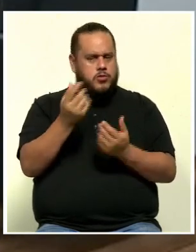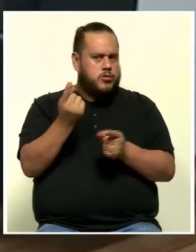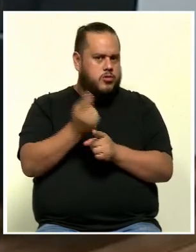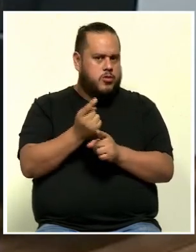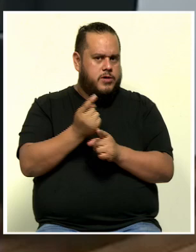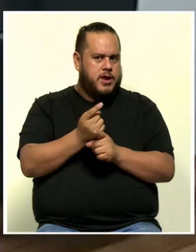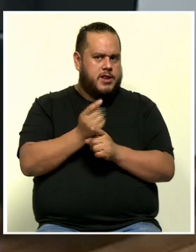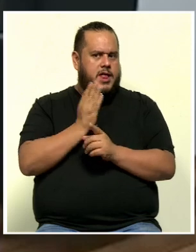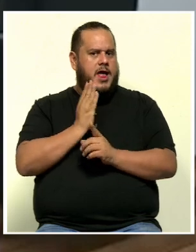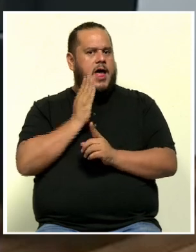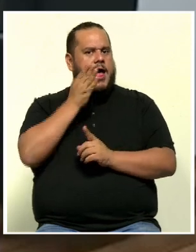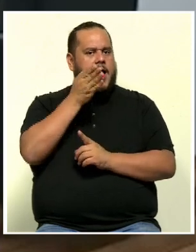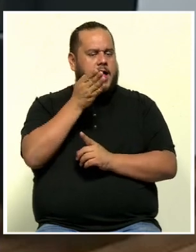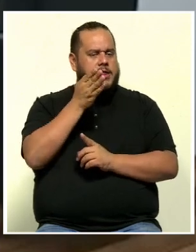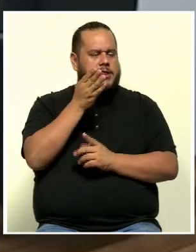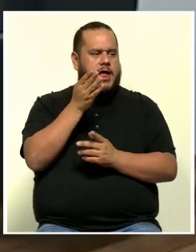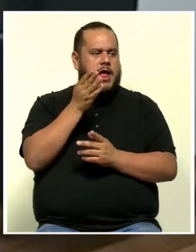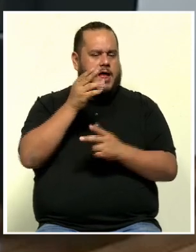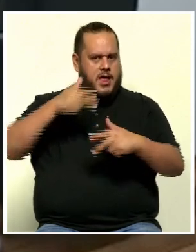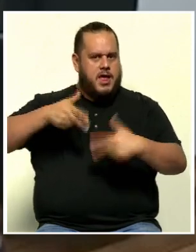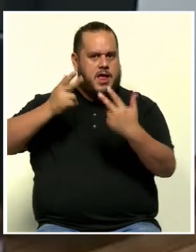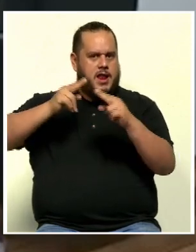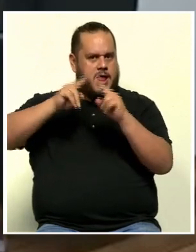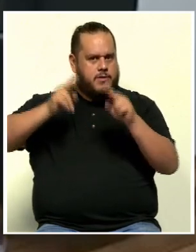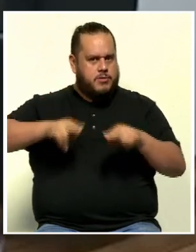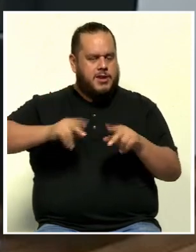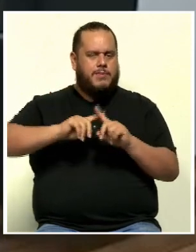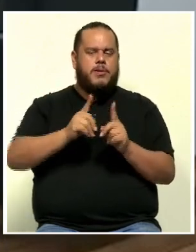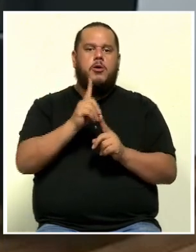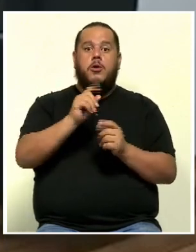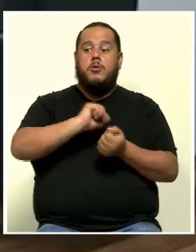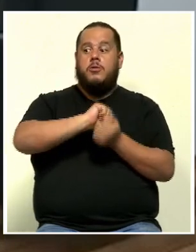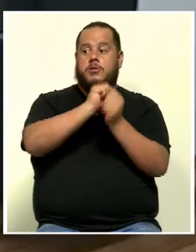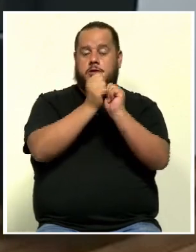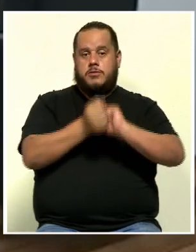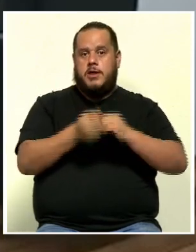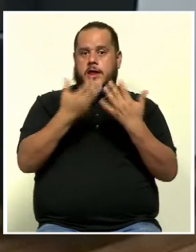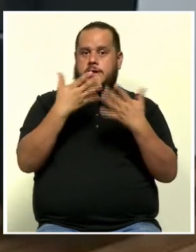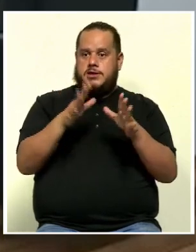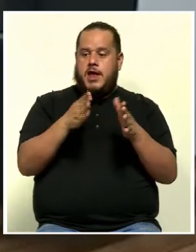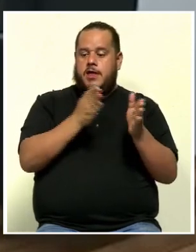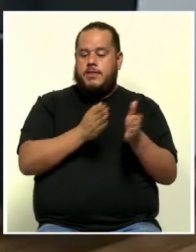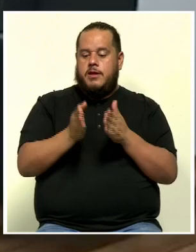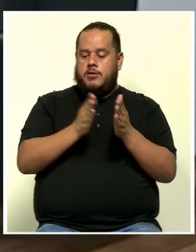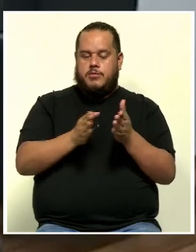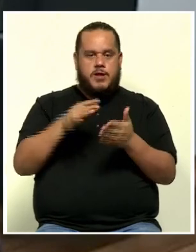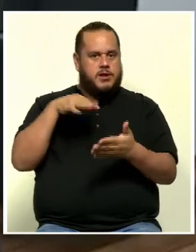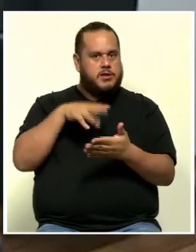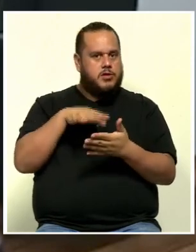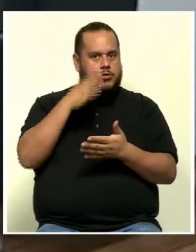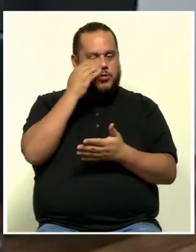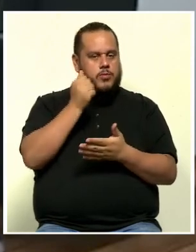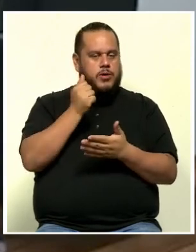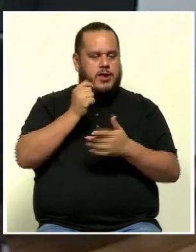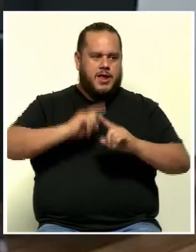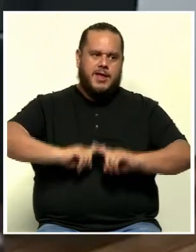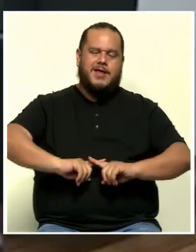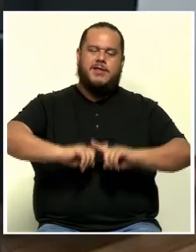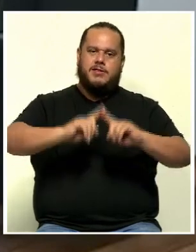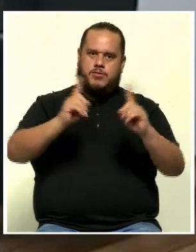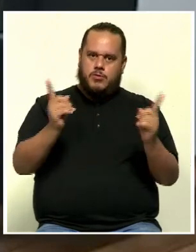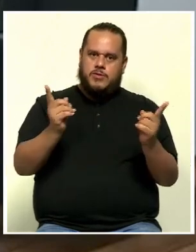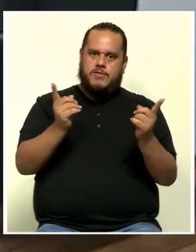convenientes hacia la virtualidad, pero claramente una transformación ya de los planes de estudio, porque difiere